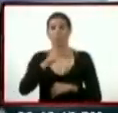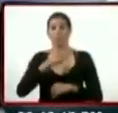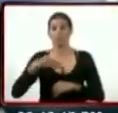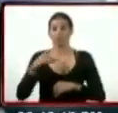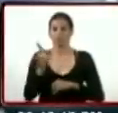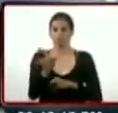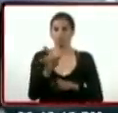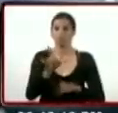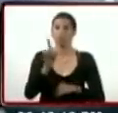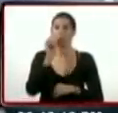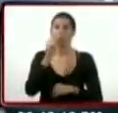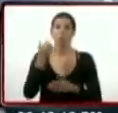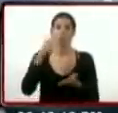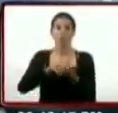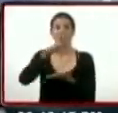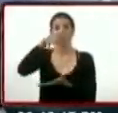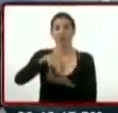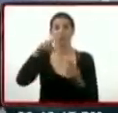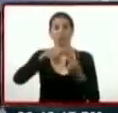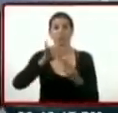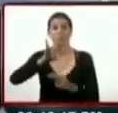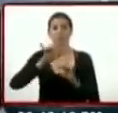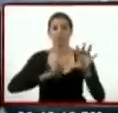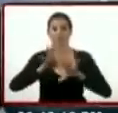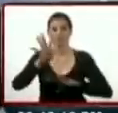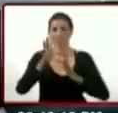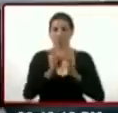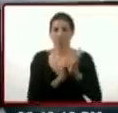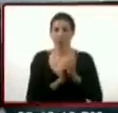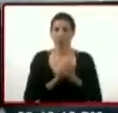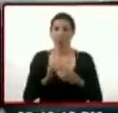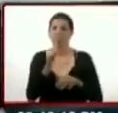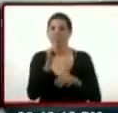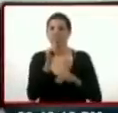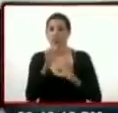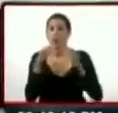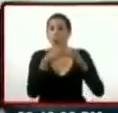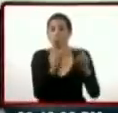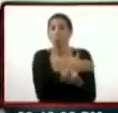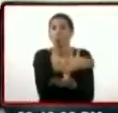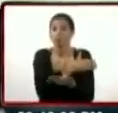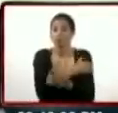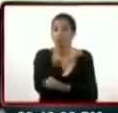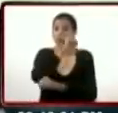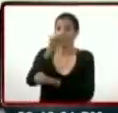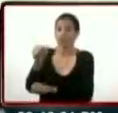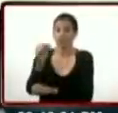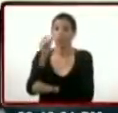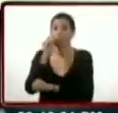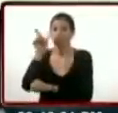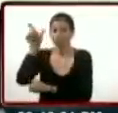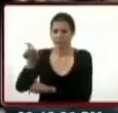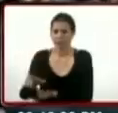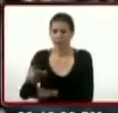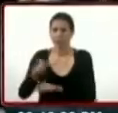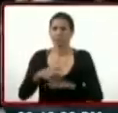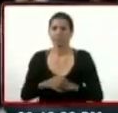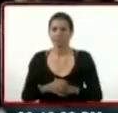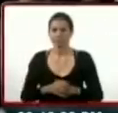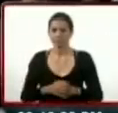y murió en el estado Táchira el lunes 15 de abril a manos de grupos opositores seguidores de Capriles Radonsky.